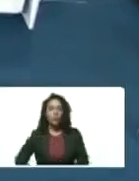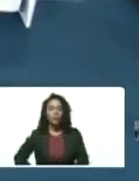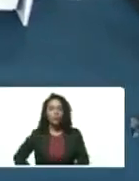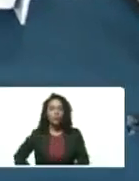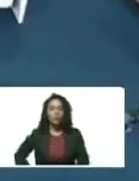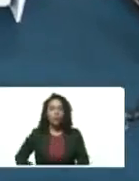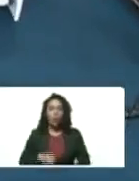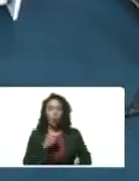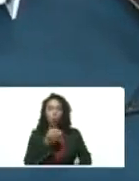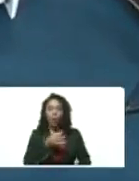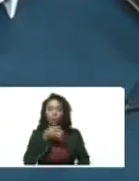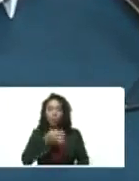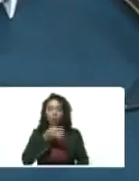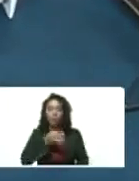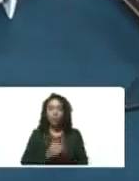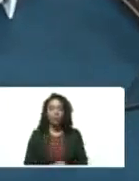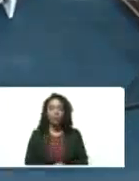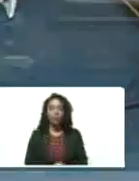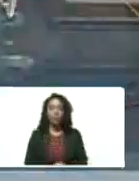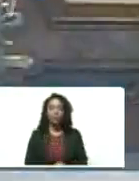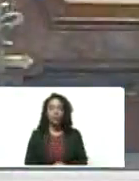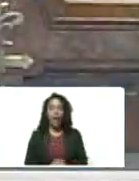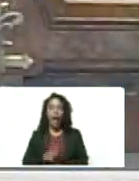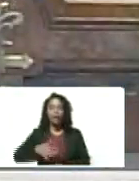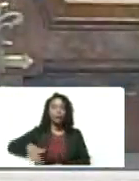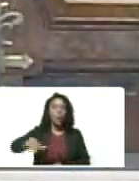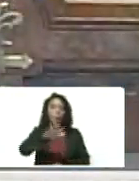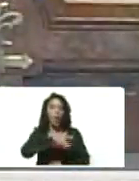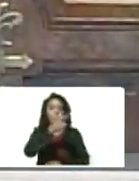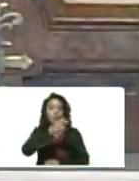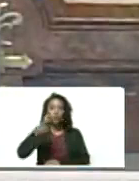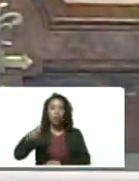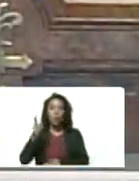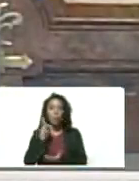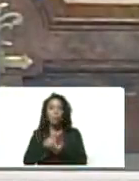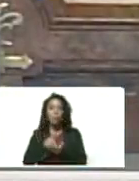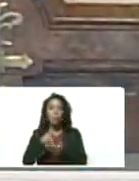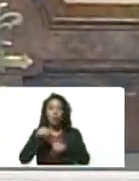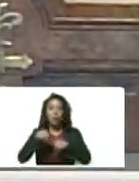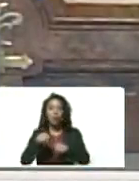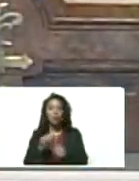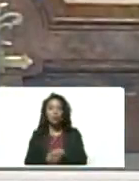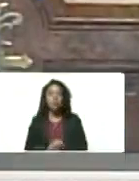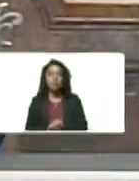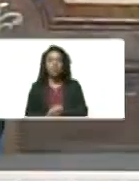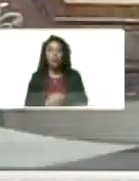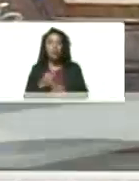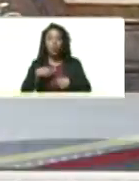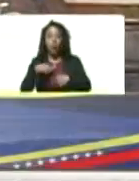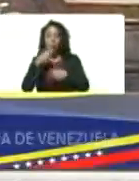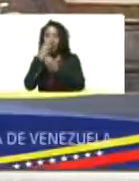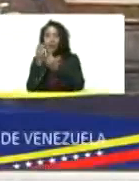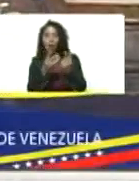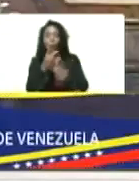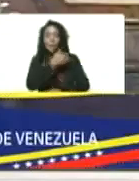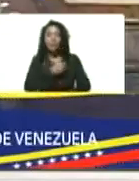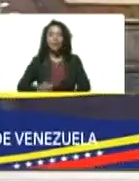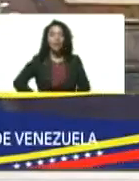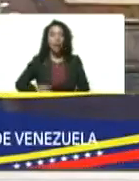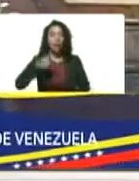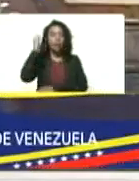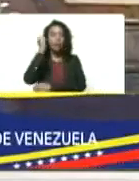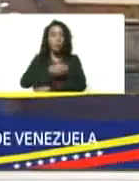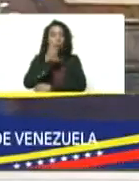buenas tardes a todos los presentes he invitado al presidente del tribunal supremo de